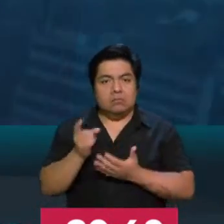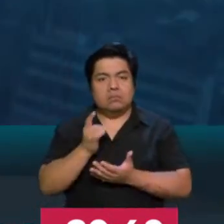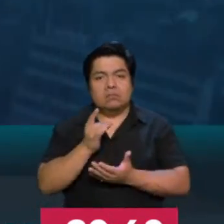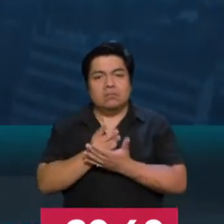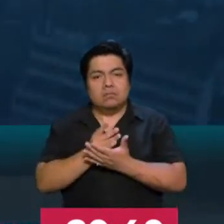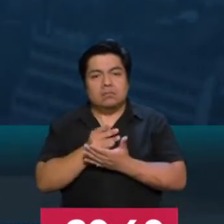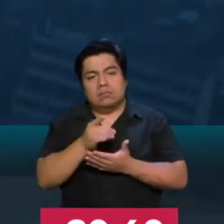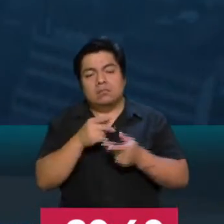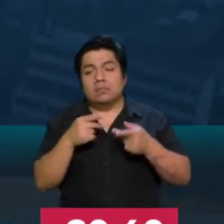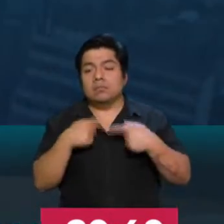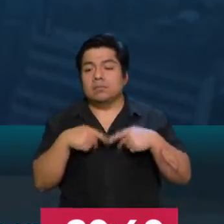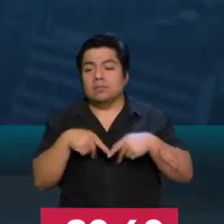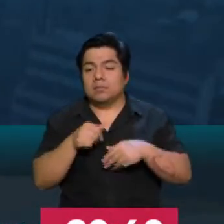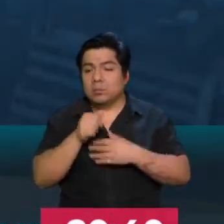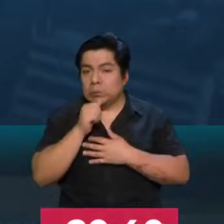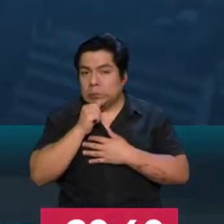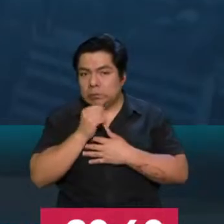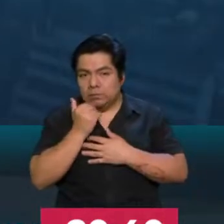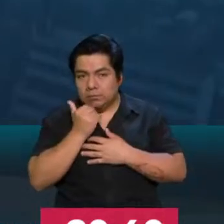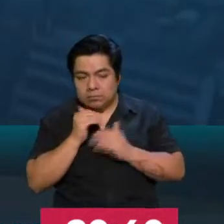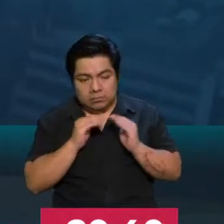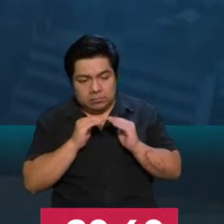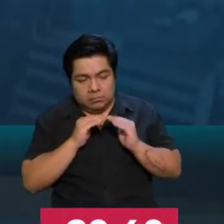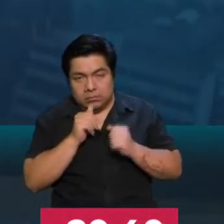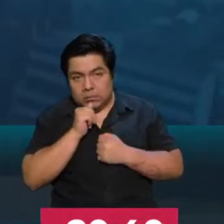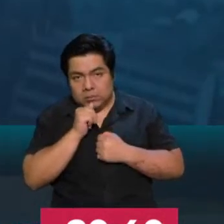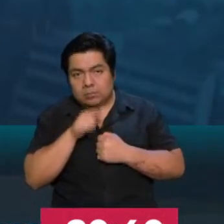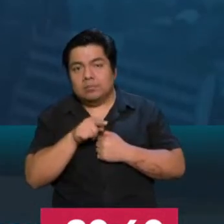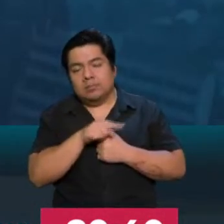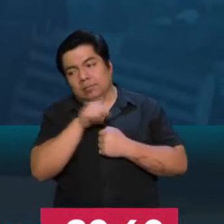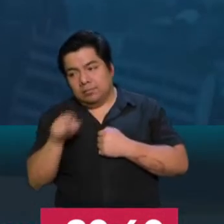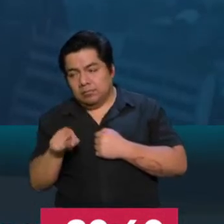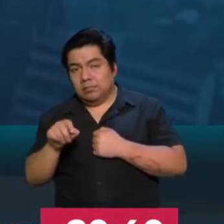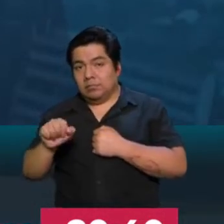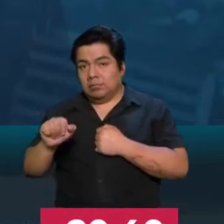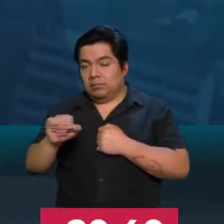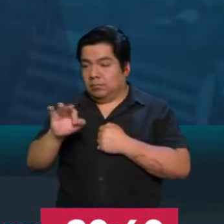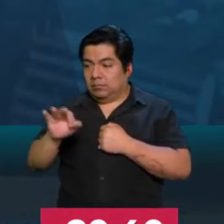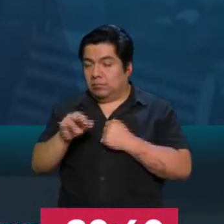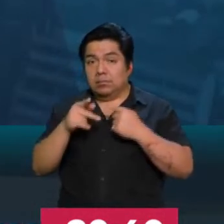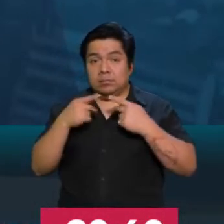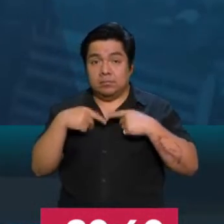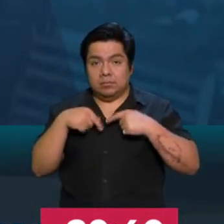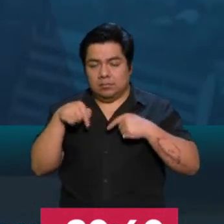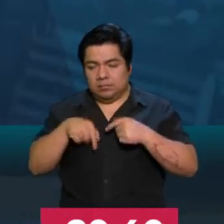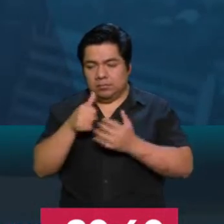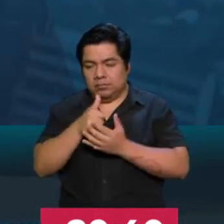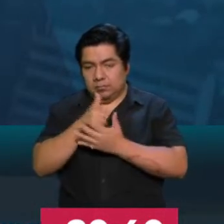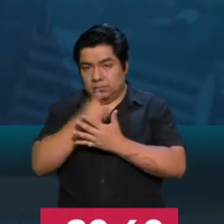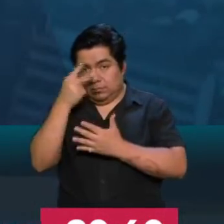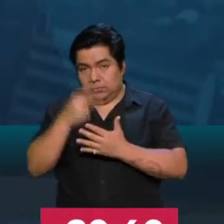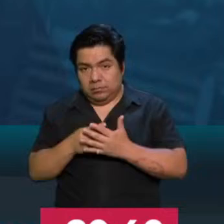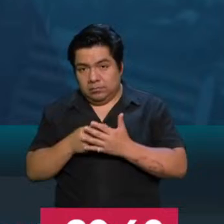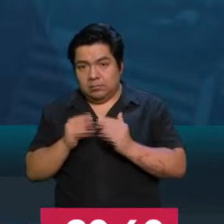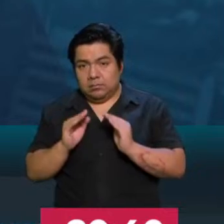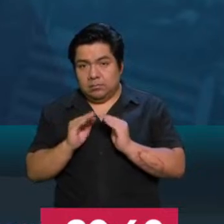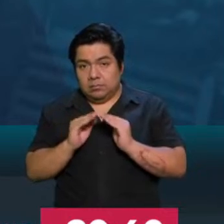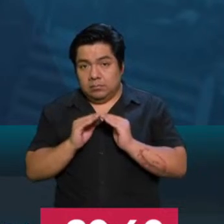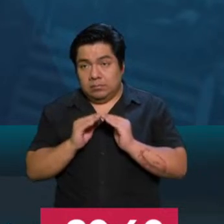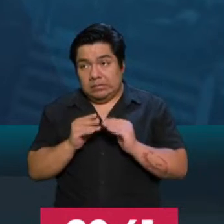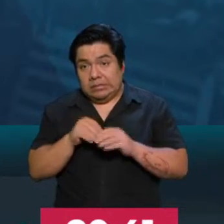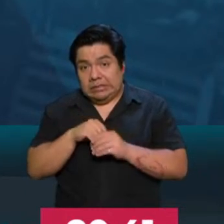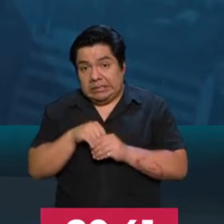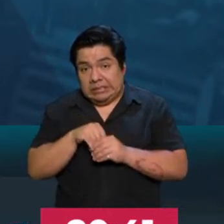la situación de las personas que no tienen casa actualmente, sino que el 60% de la población en la Ciudad de México vive en condición